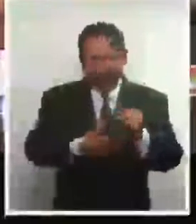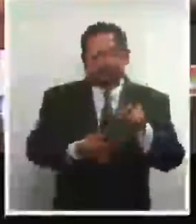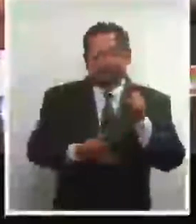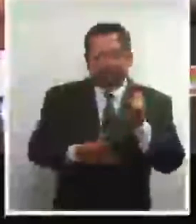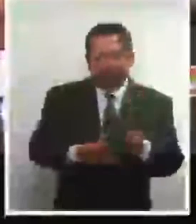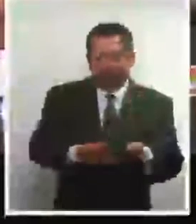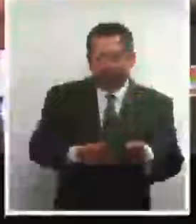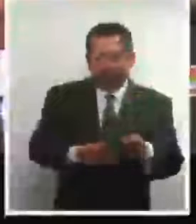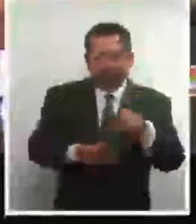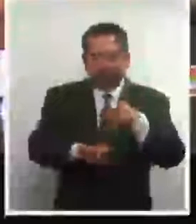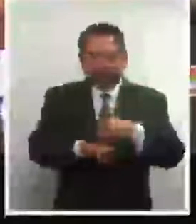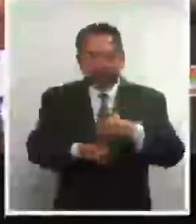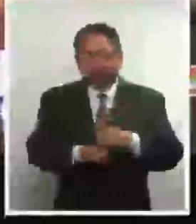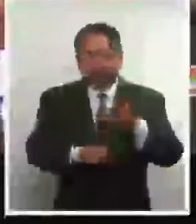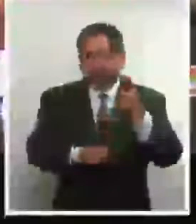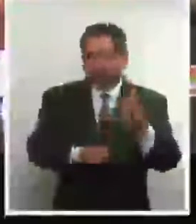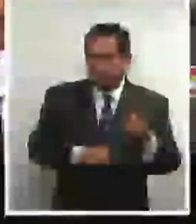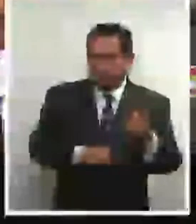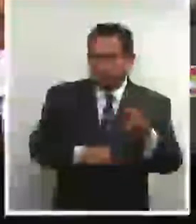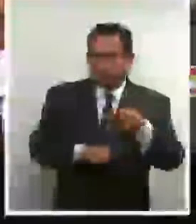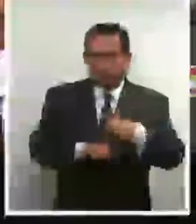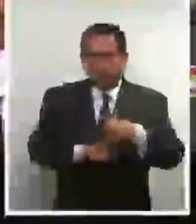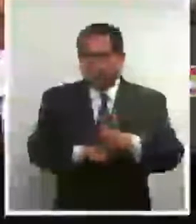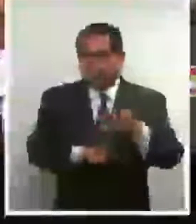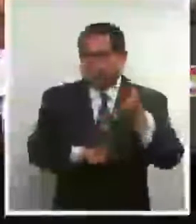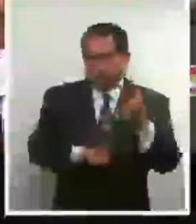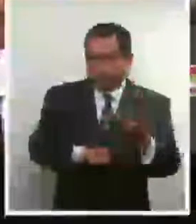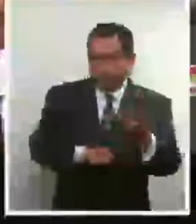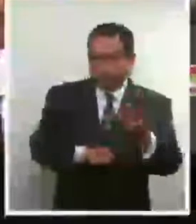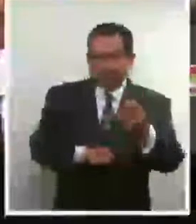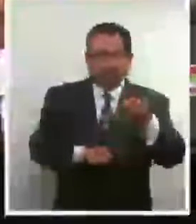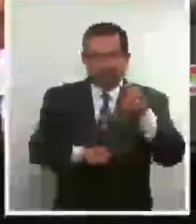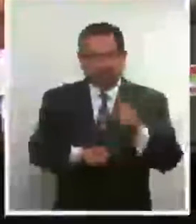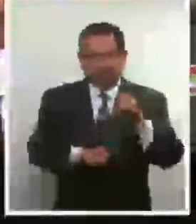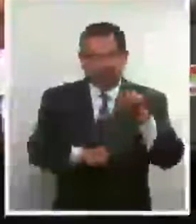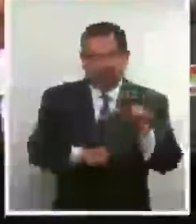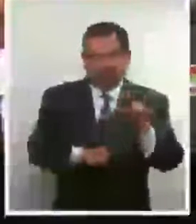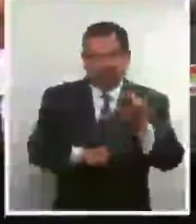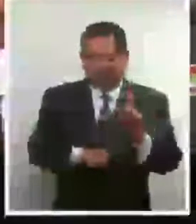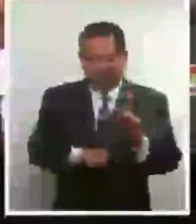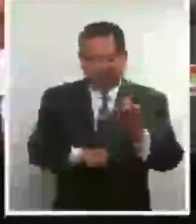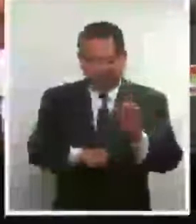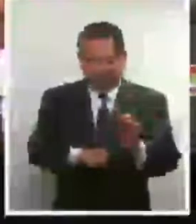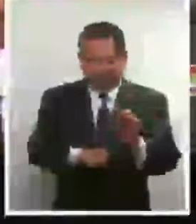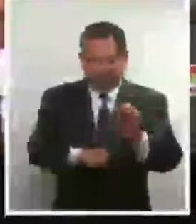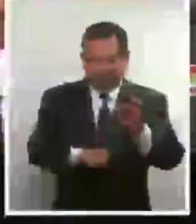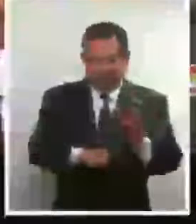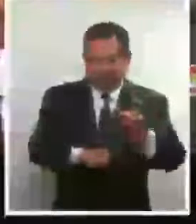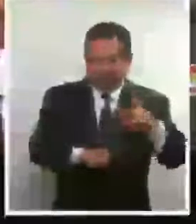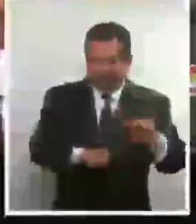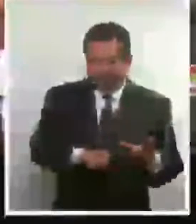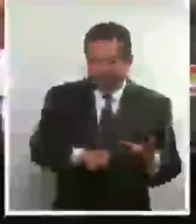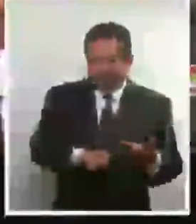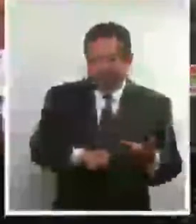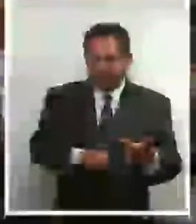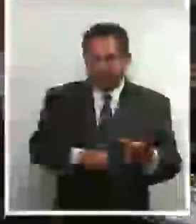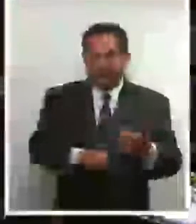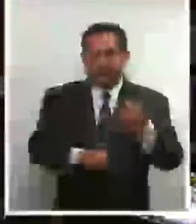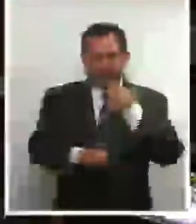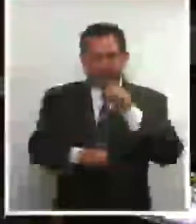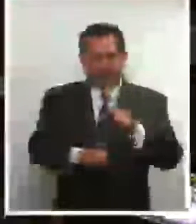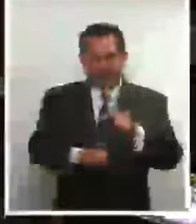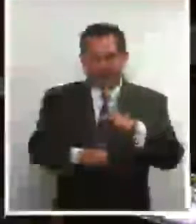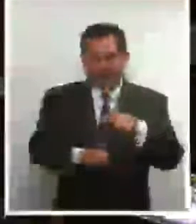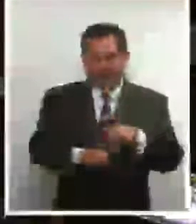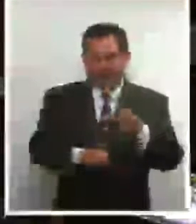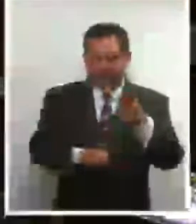que se refiere al numeral 1, al numeral 2 con los incisos A, D, E, F y G, y al